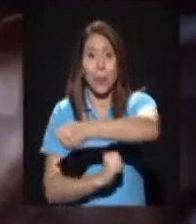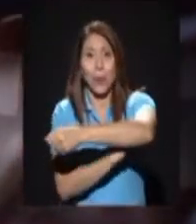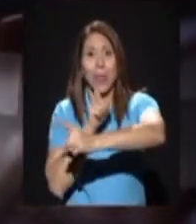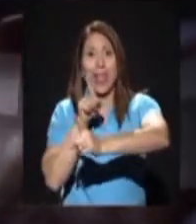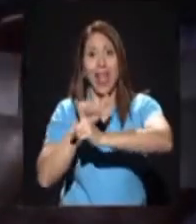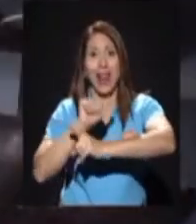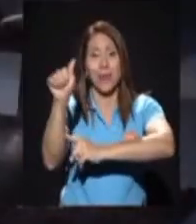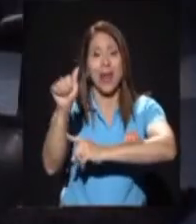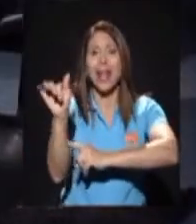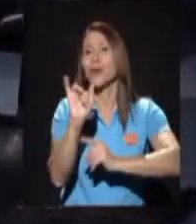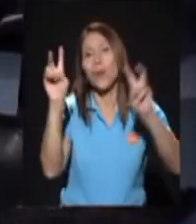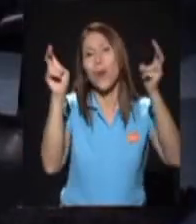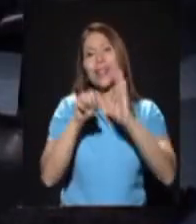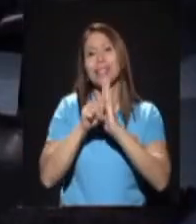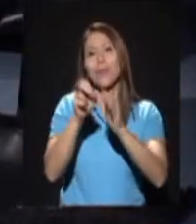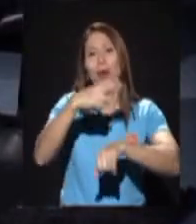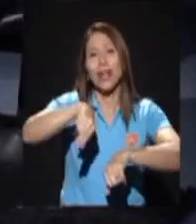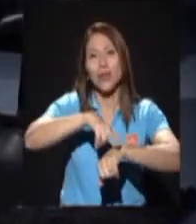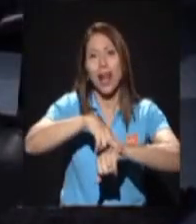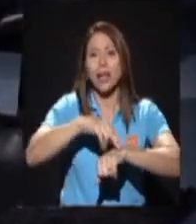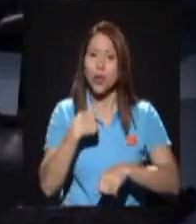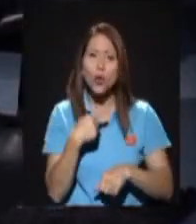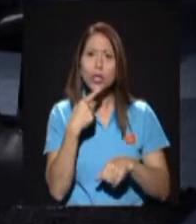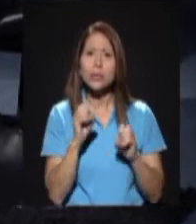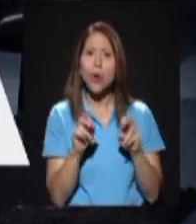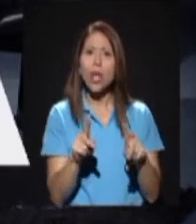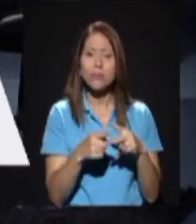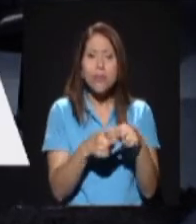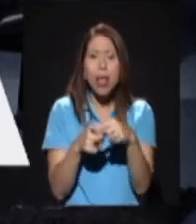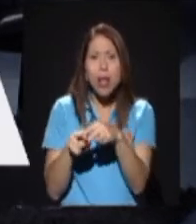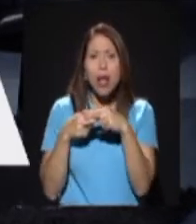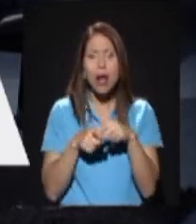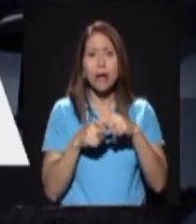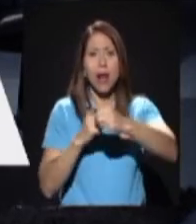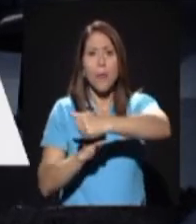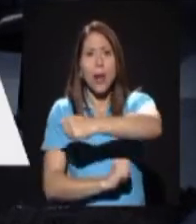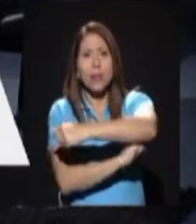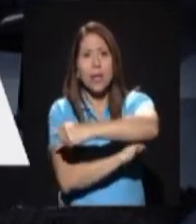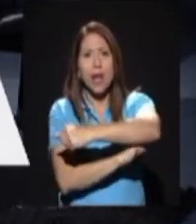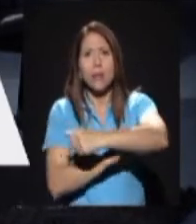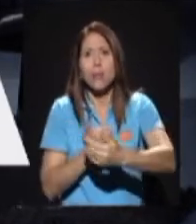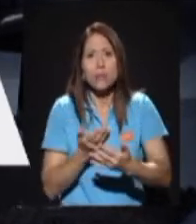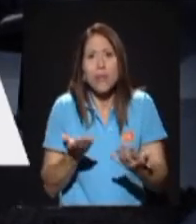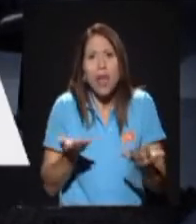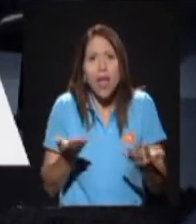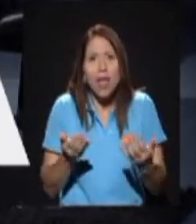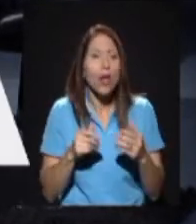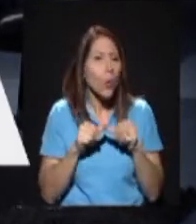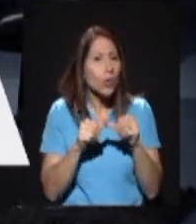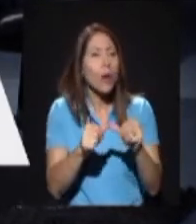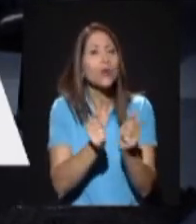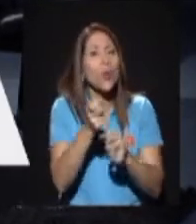bueno, ok, vamos a arreglar la platina, ¿y qué? O sea, seguimos con el problema de San Ramón, la 32 sigue